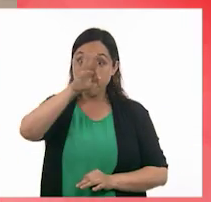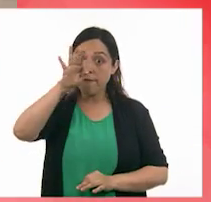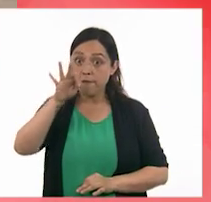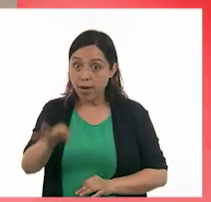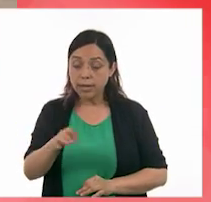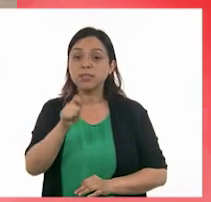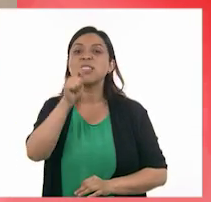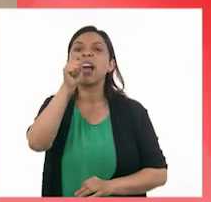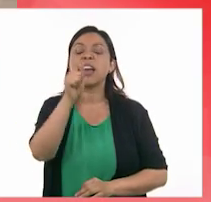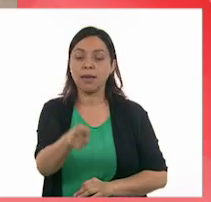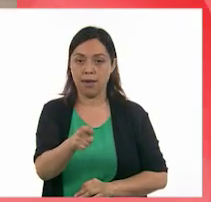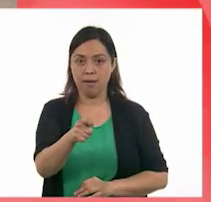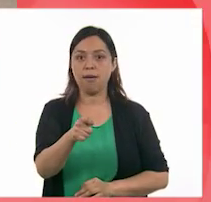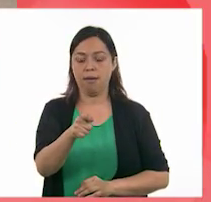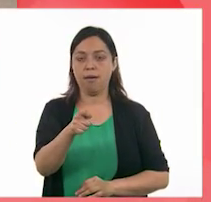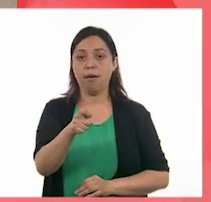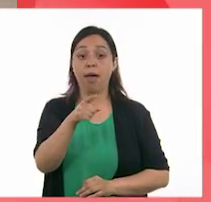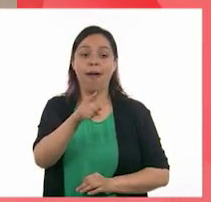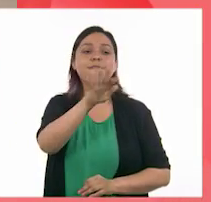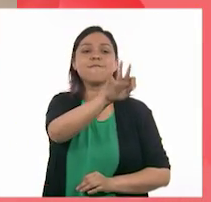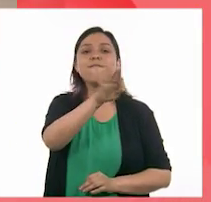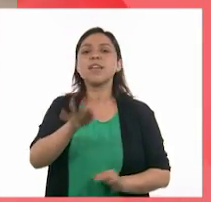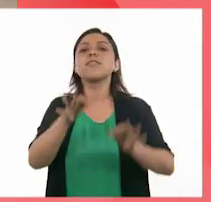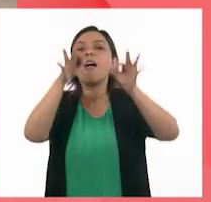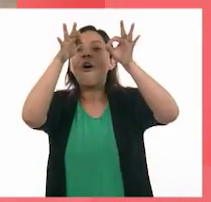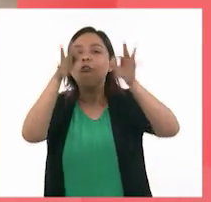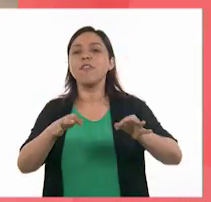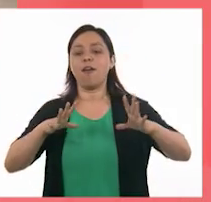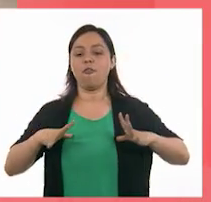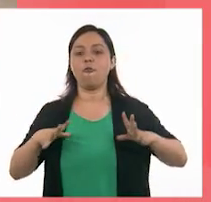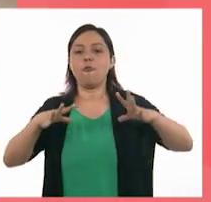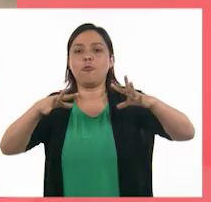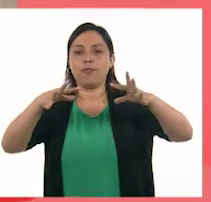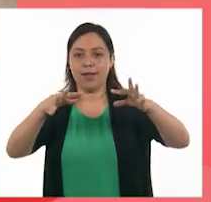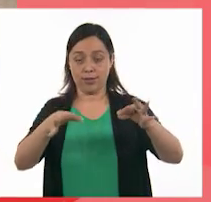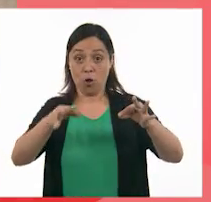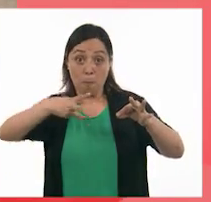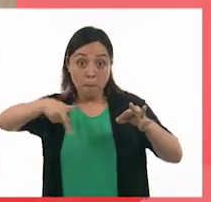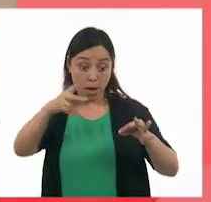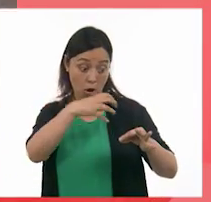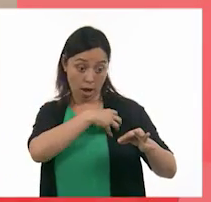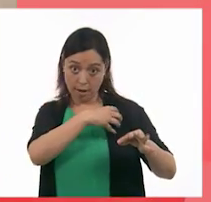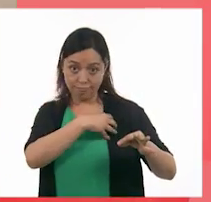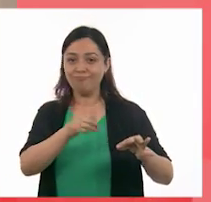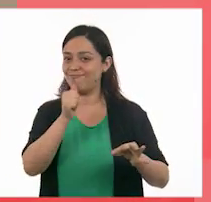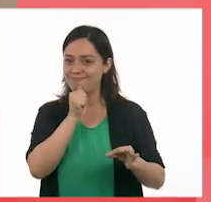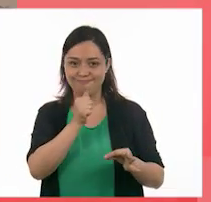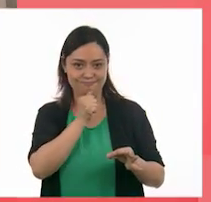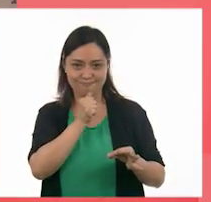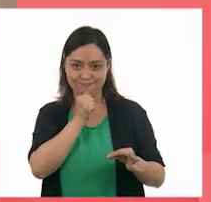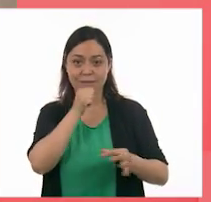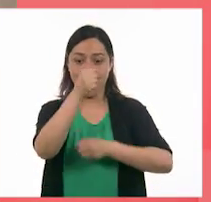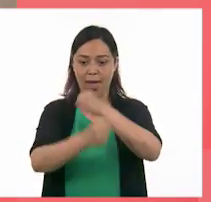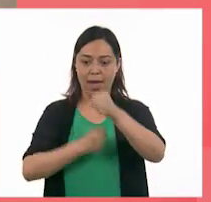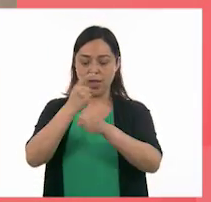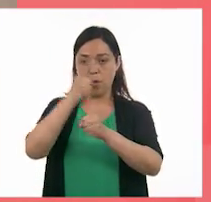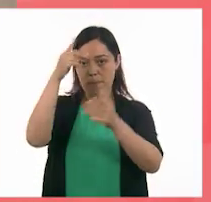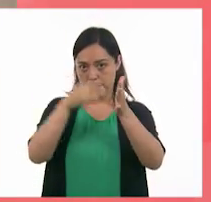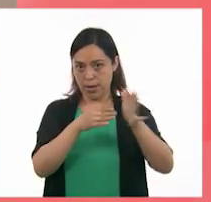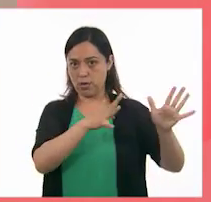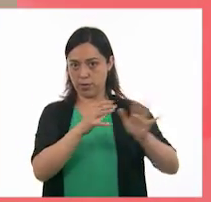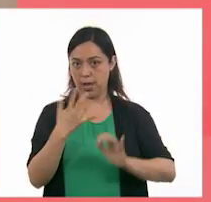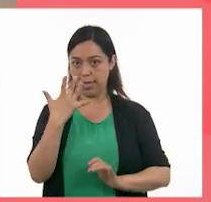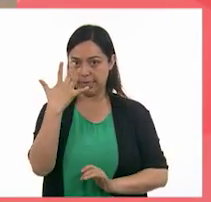tomó para determinar la fecha oficial de la fundación, pero no como capital. Para 1905